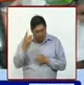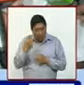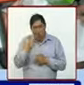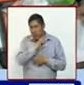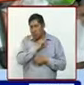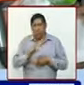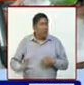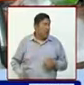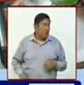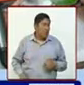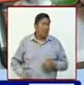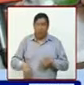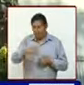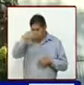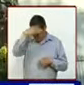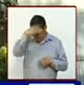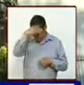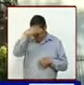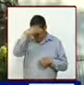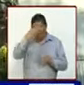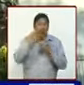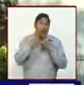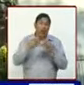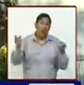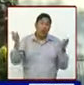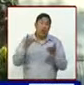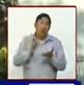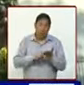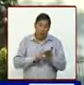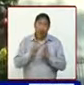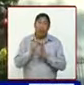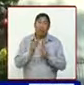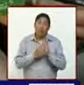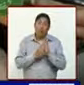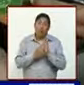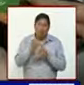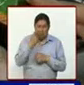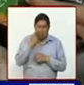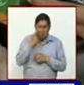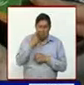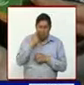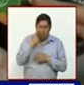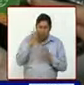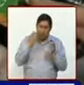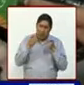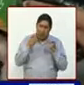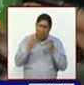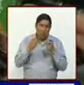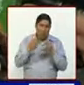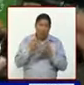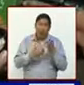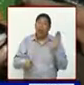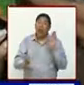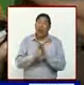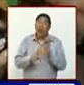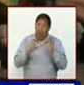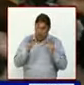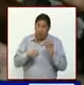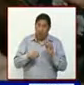que el gobernador Luis Fernando declaró que él había firmado el decreto en desconocimiento del contenido. ¿Fue legal el